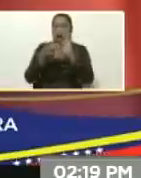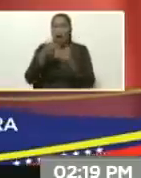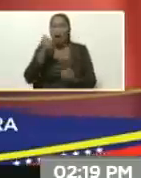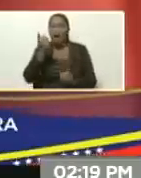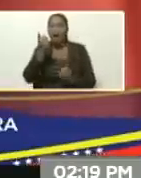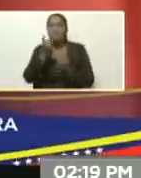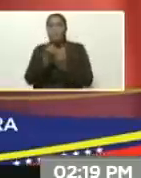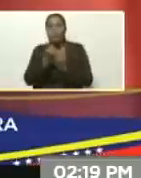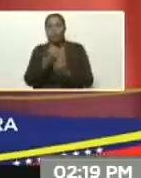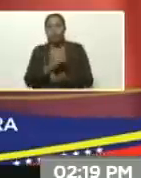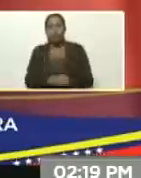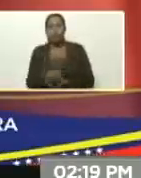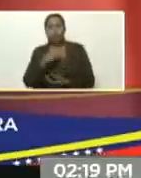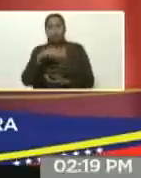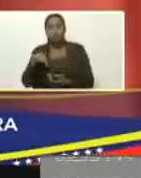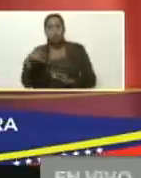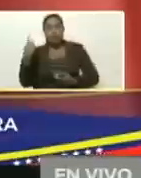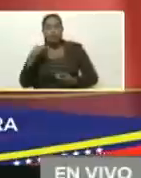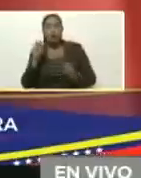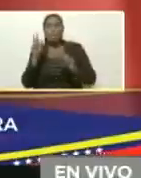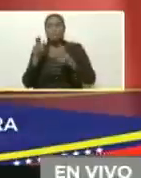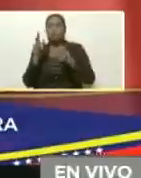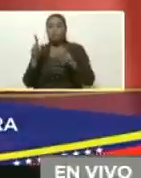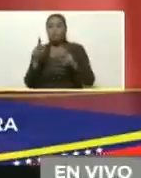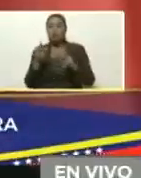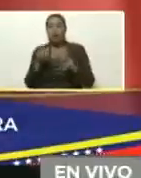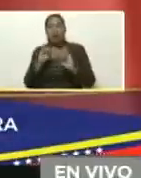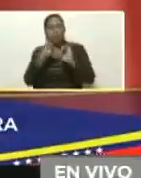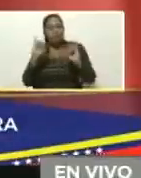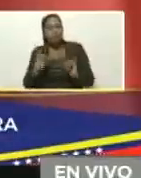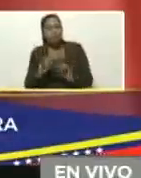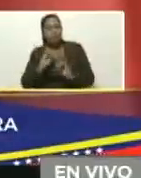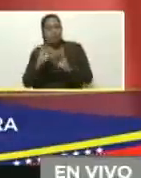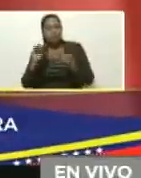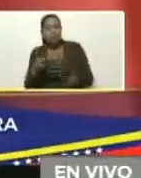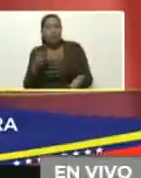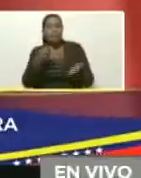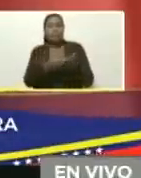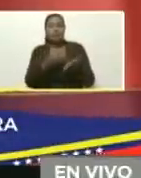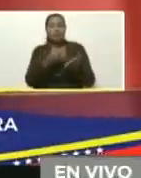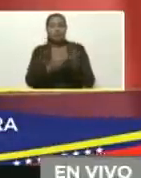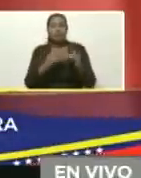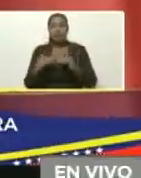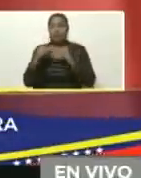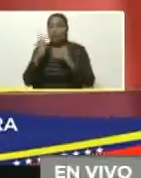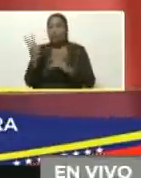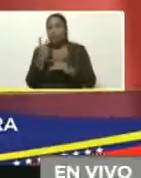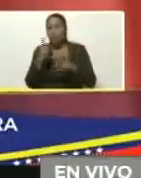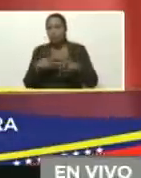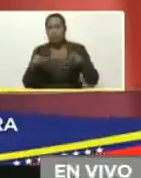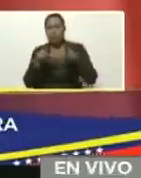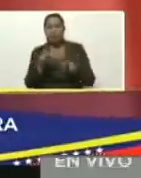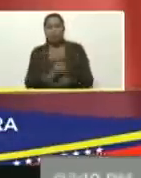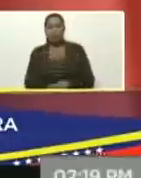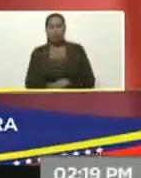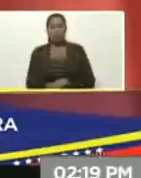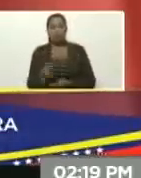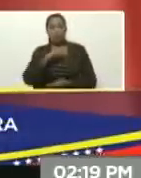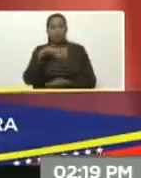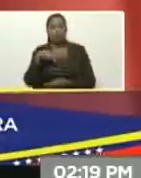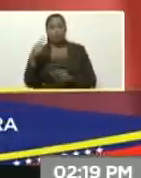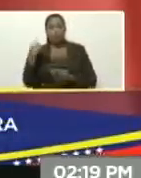podemos también tener oportunidades para inversiones mutuas. Nosotros